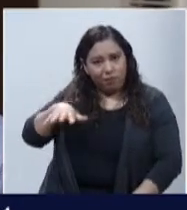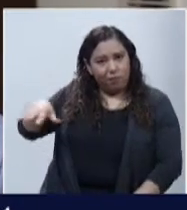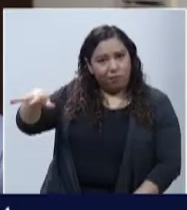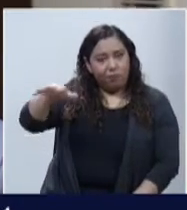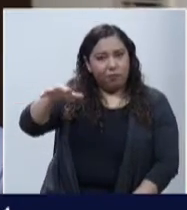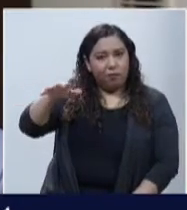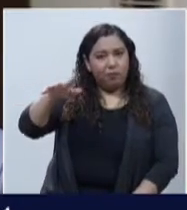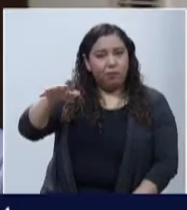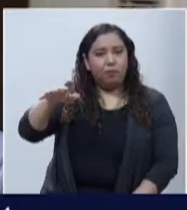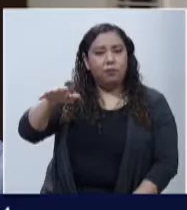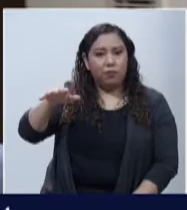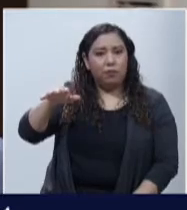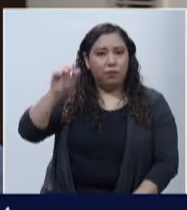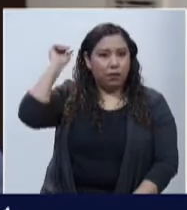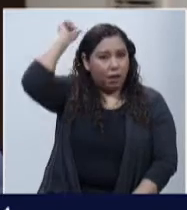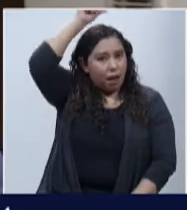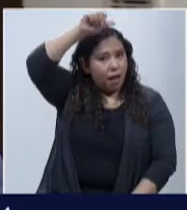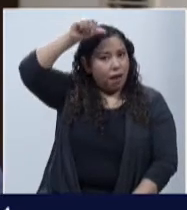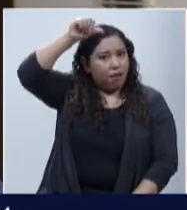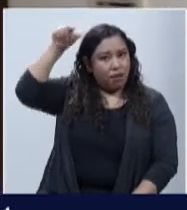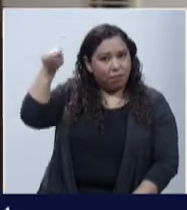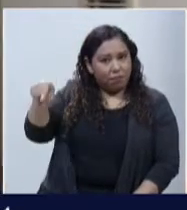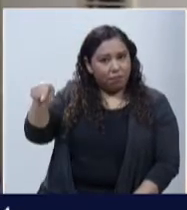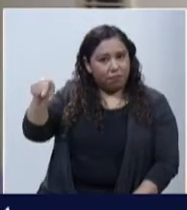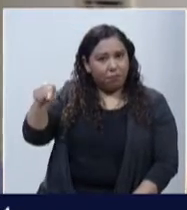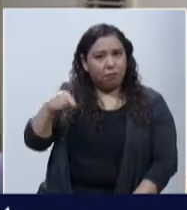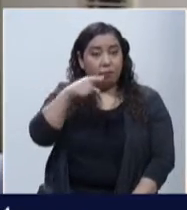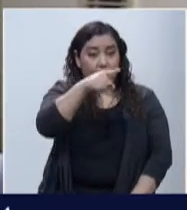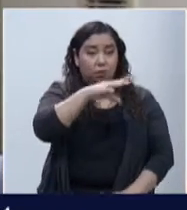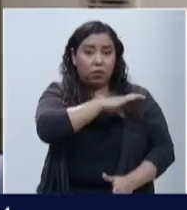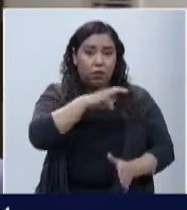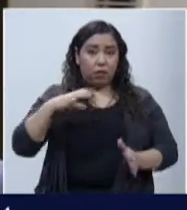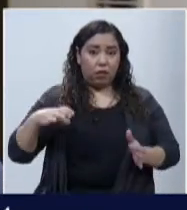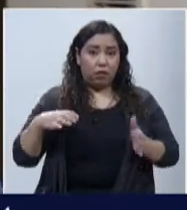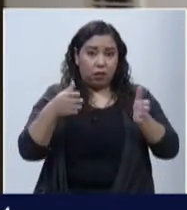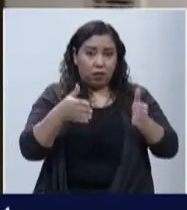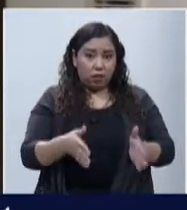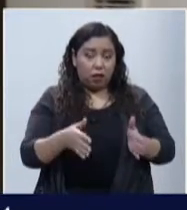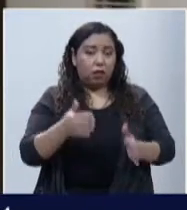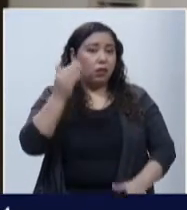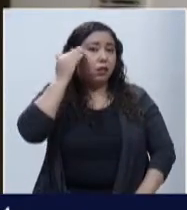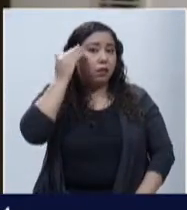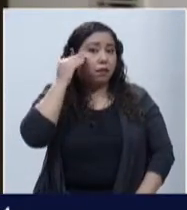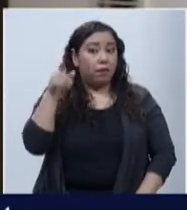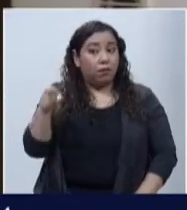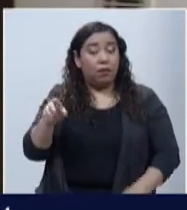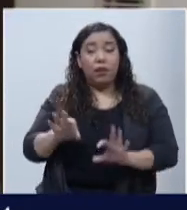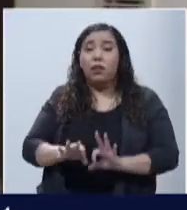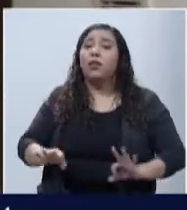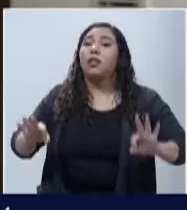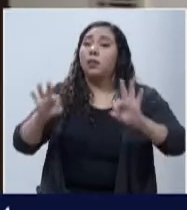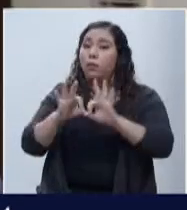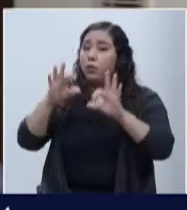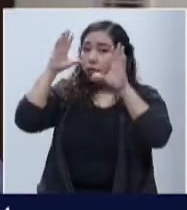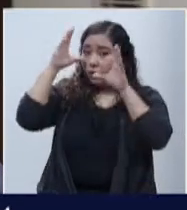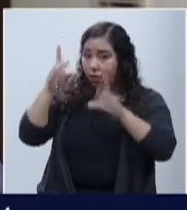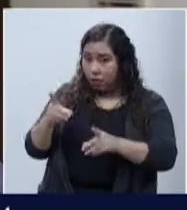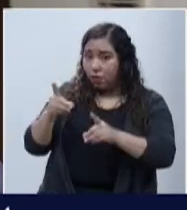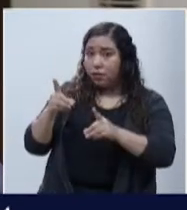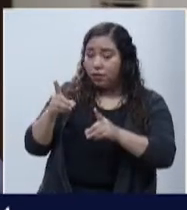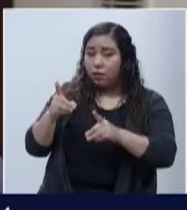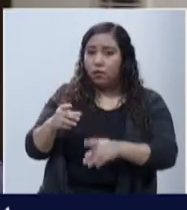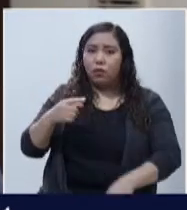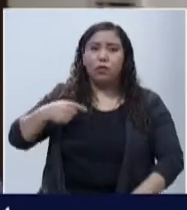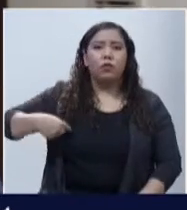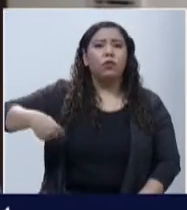y que son cristianos y conscientes de que este es una decisión importante porque también nosotros buscamos promover la